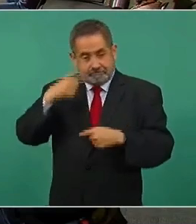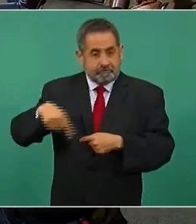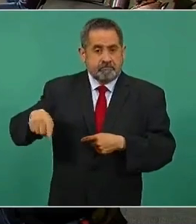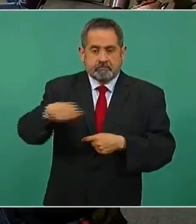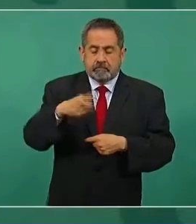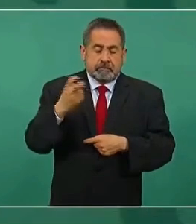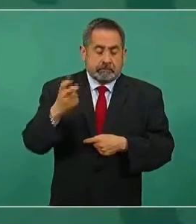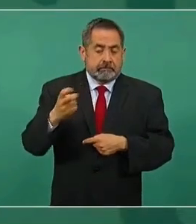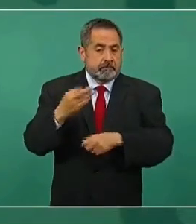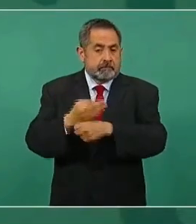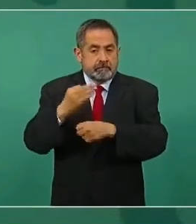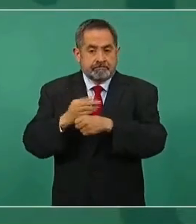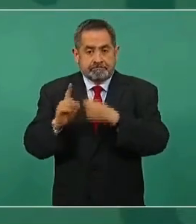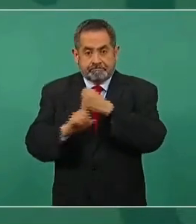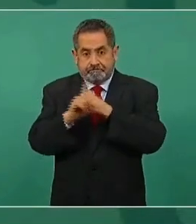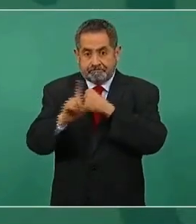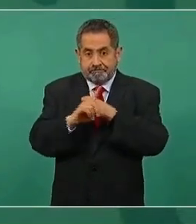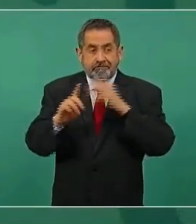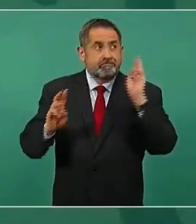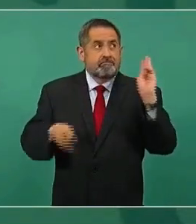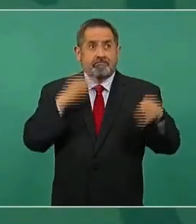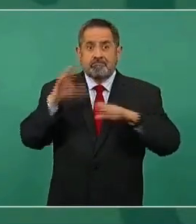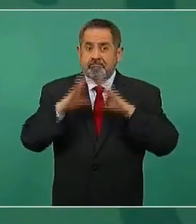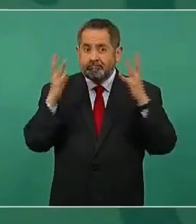está convirtiendo en un problema mundial